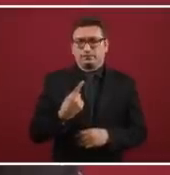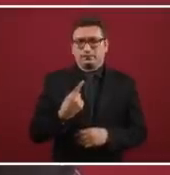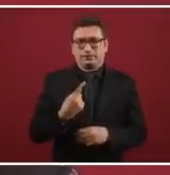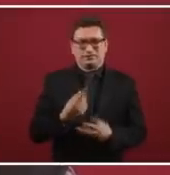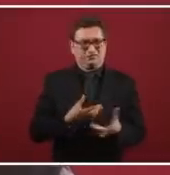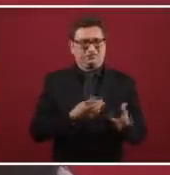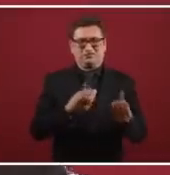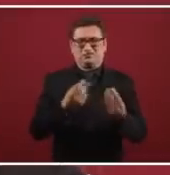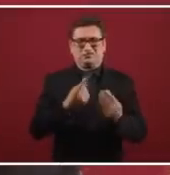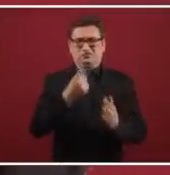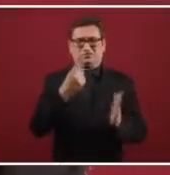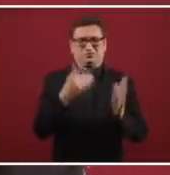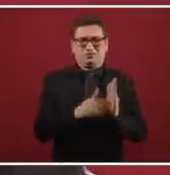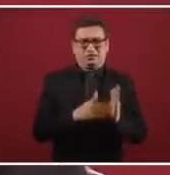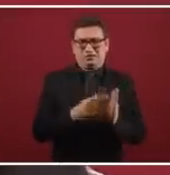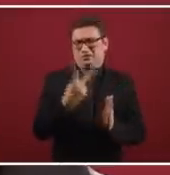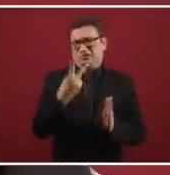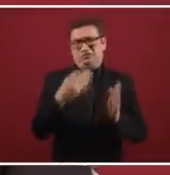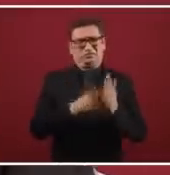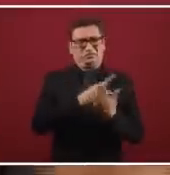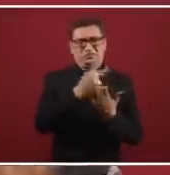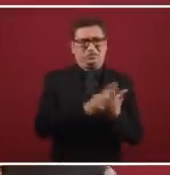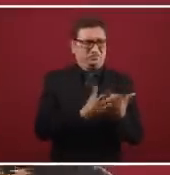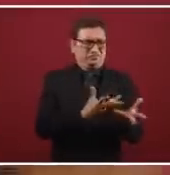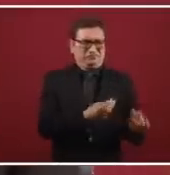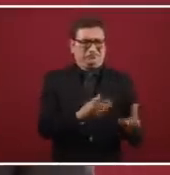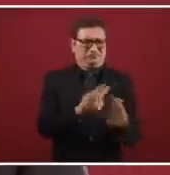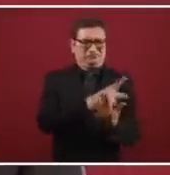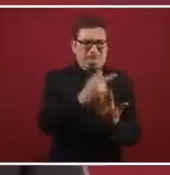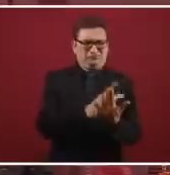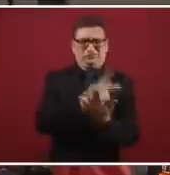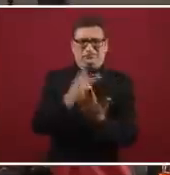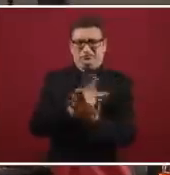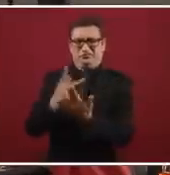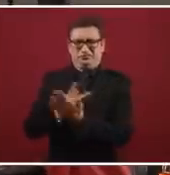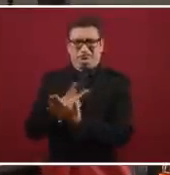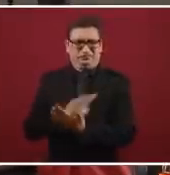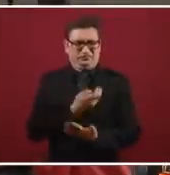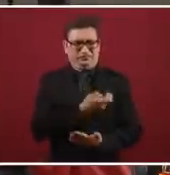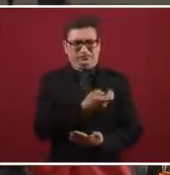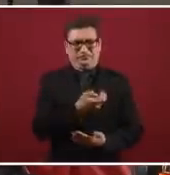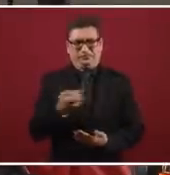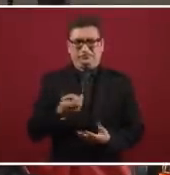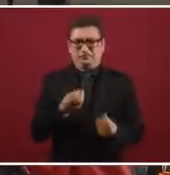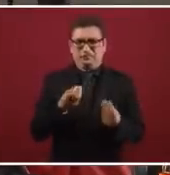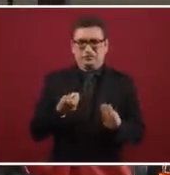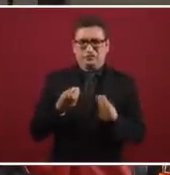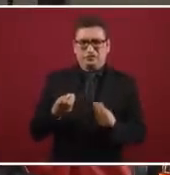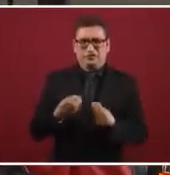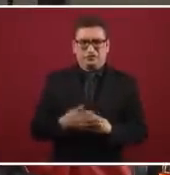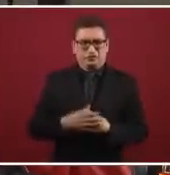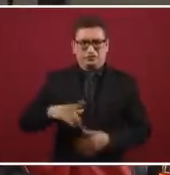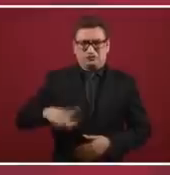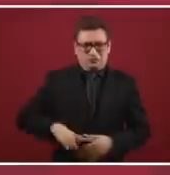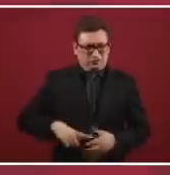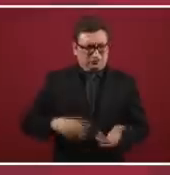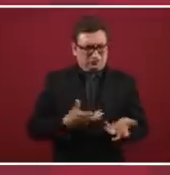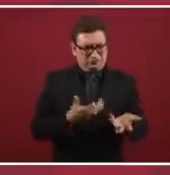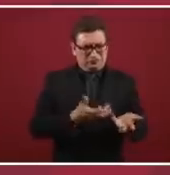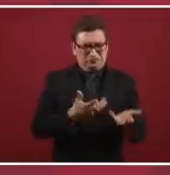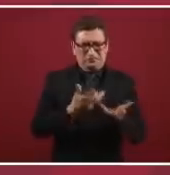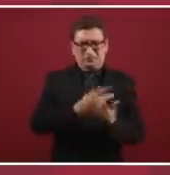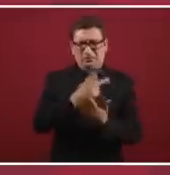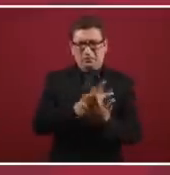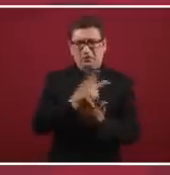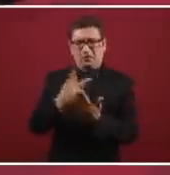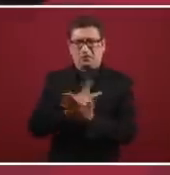habían 1,000 o 2,000 programas, se pulverizaba la acción de gobierno,